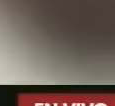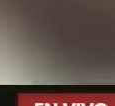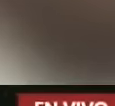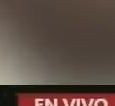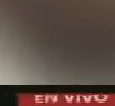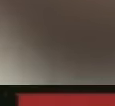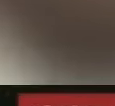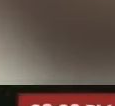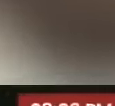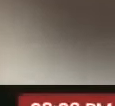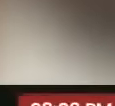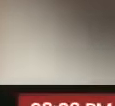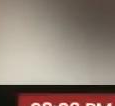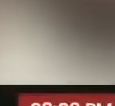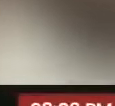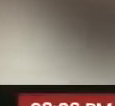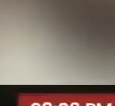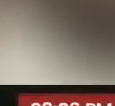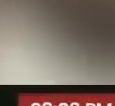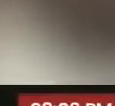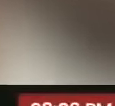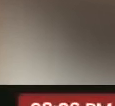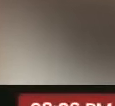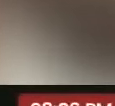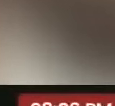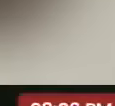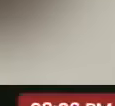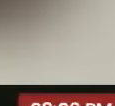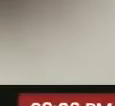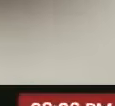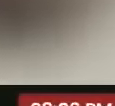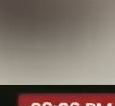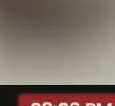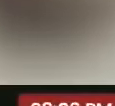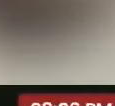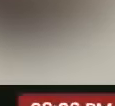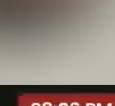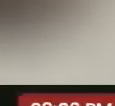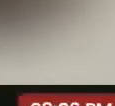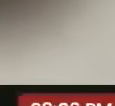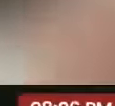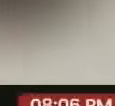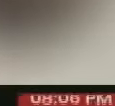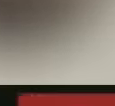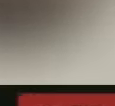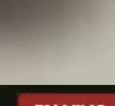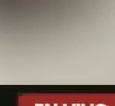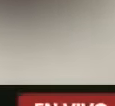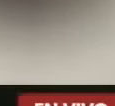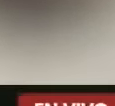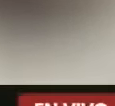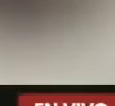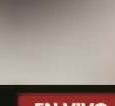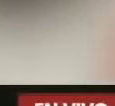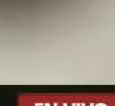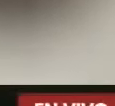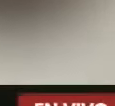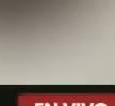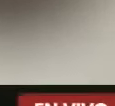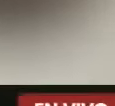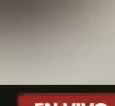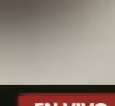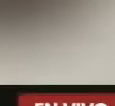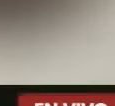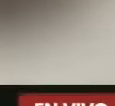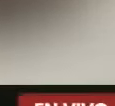sé explicar. Y es ahí donde la gente se pregunta, ¿cómo hacen? ¿Cómo hacen para esperar tantas horas bajo el